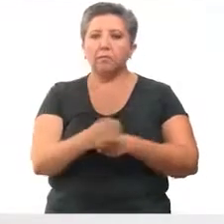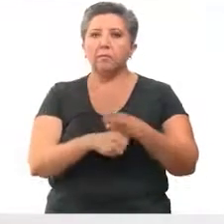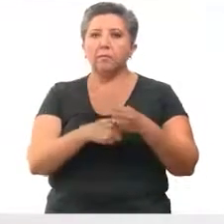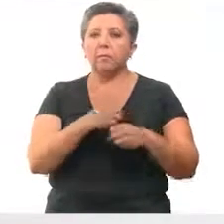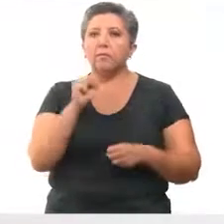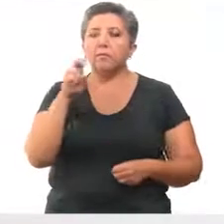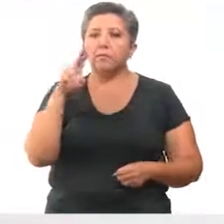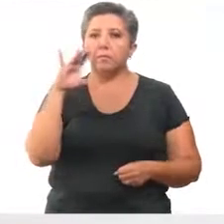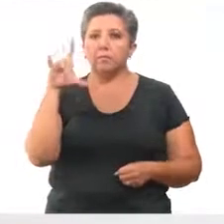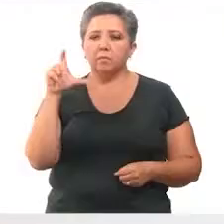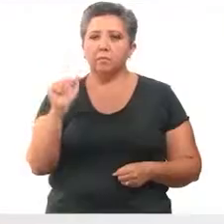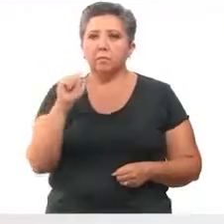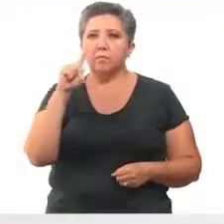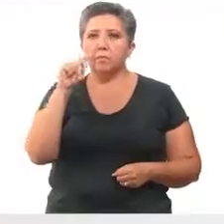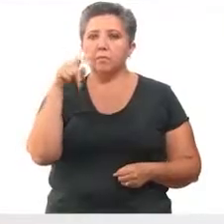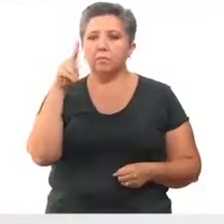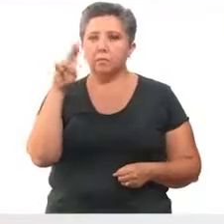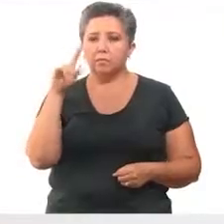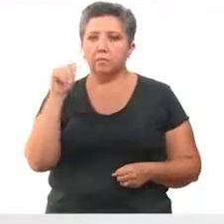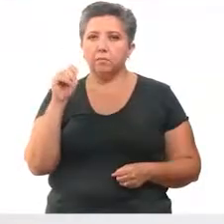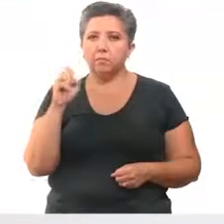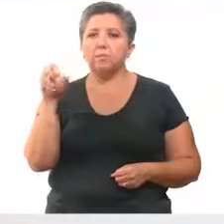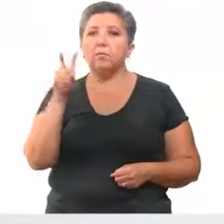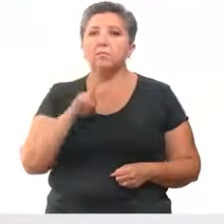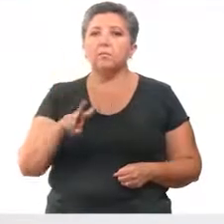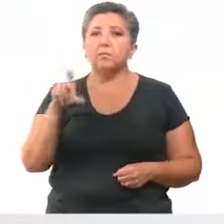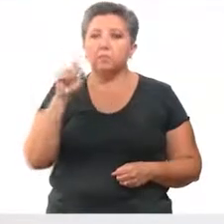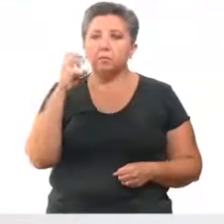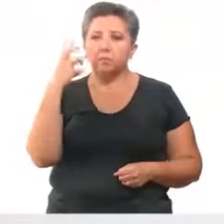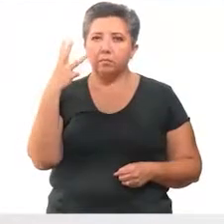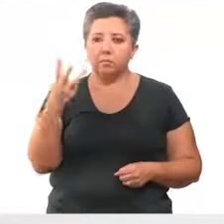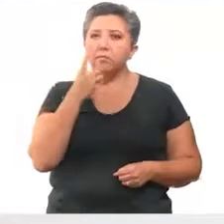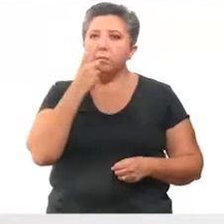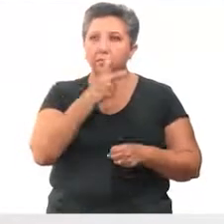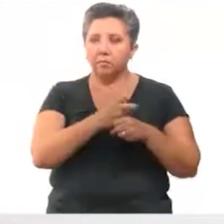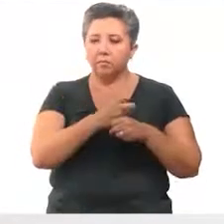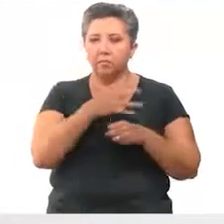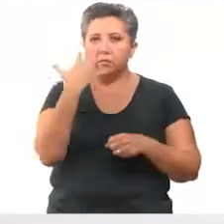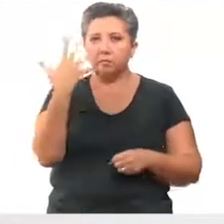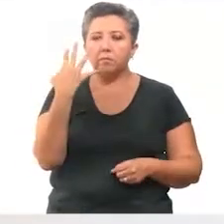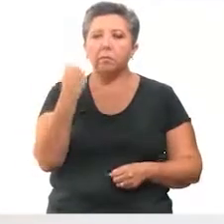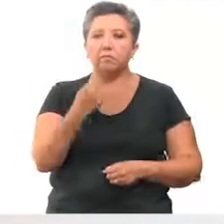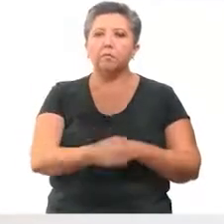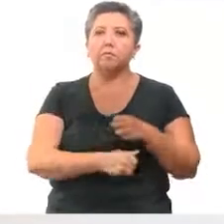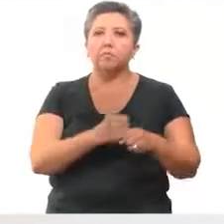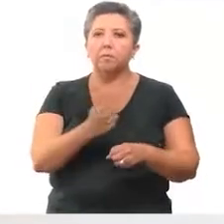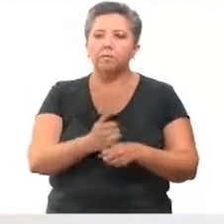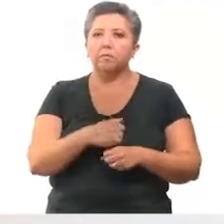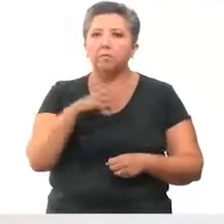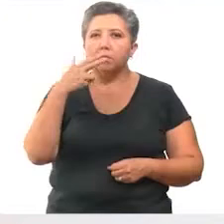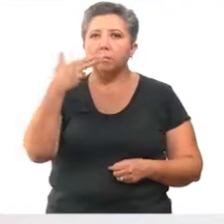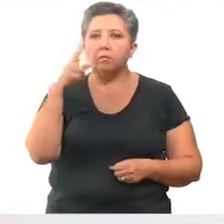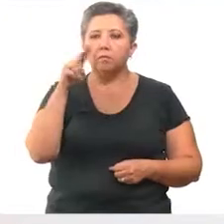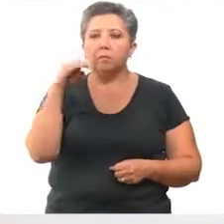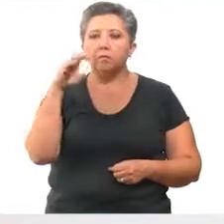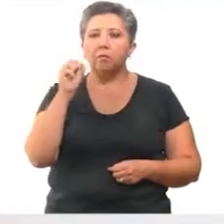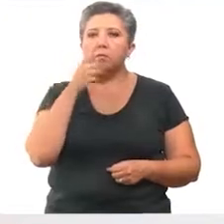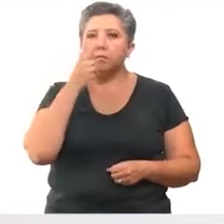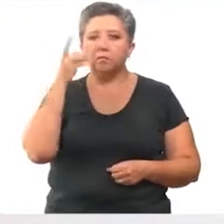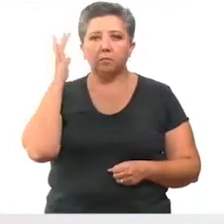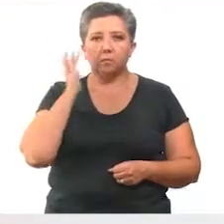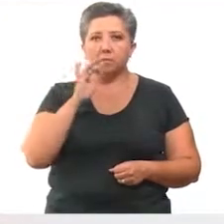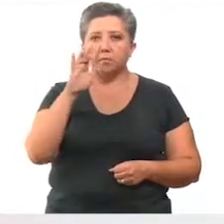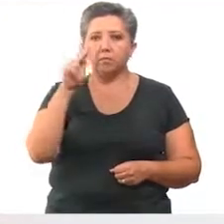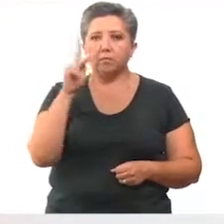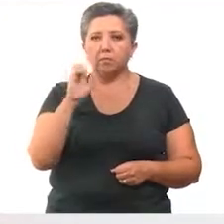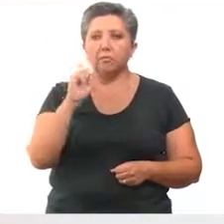años en Suquilá y Tecantó. Viernes 23, segunda dosis de 50 a 59 años en Junucmá, Maxcanú, San